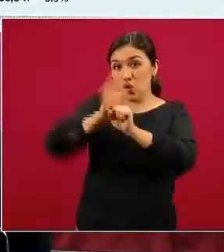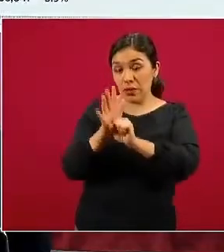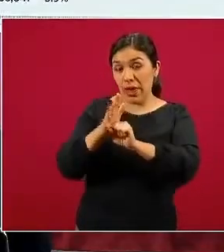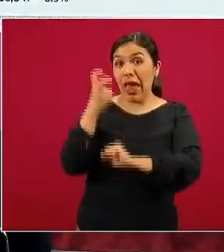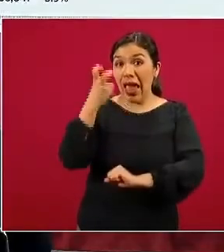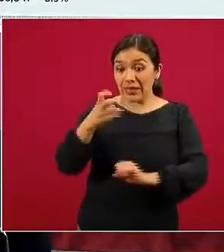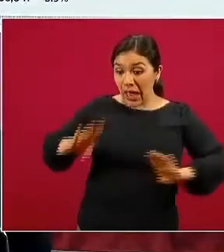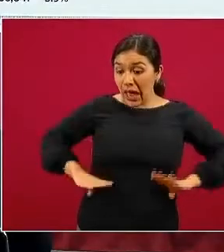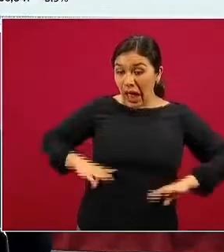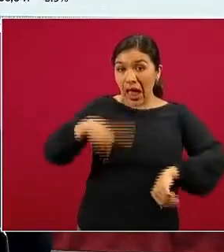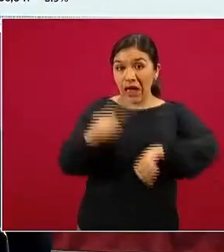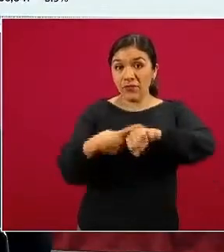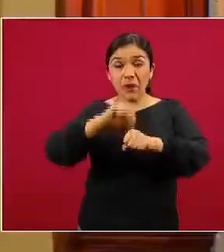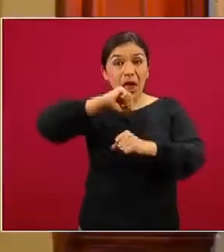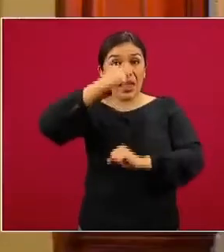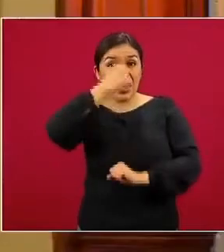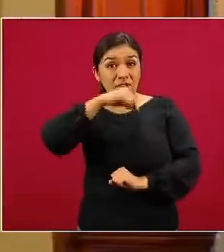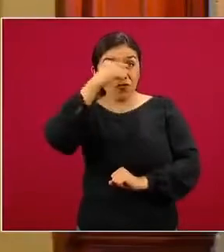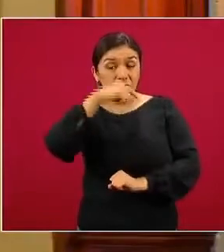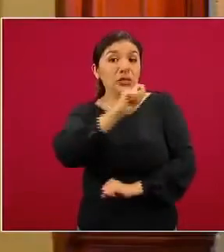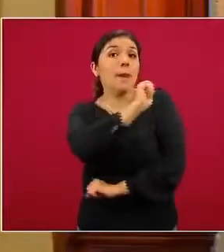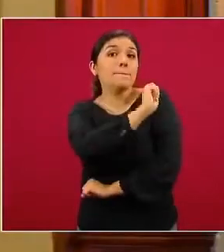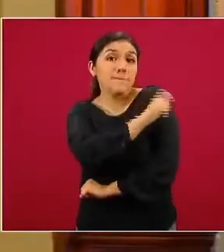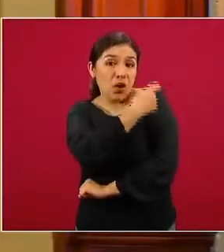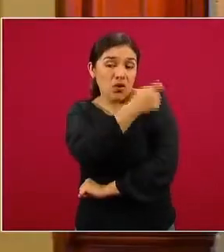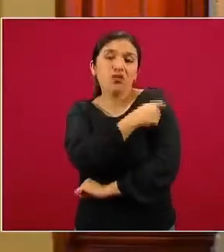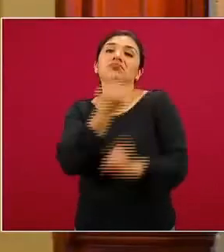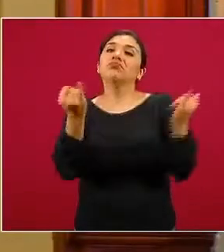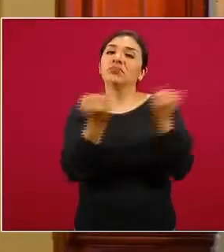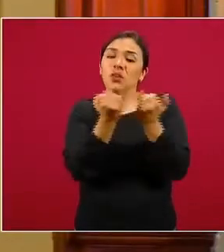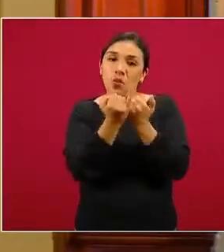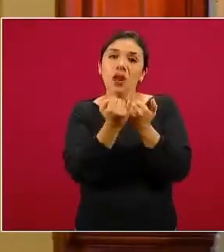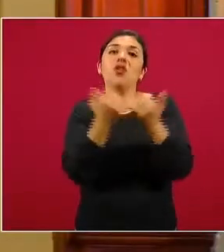la influenza, la vacuna es colocada también